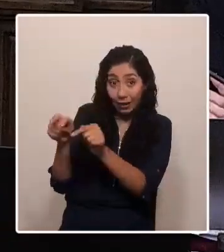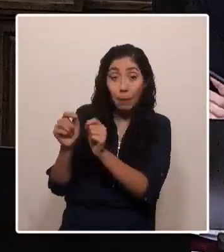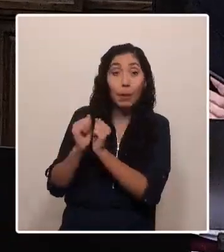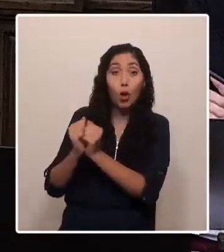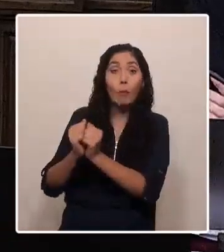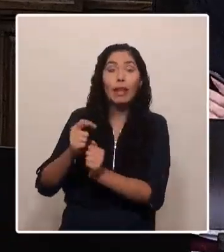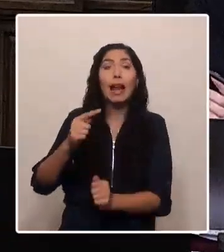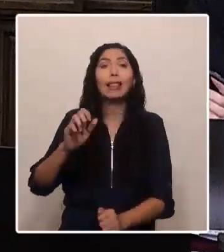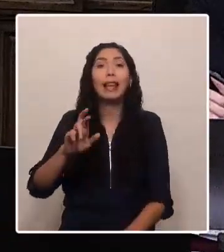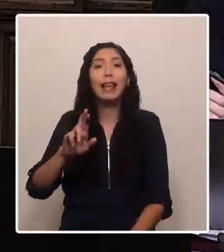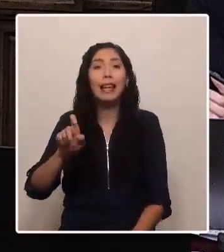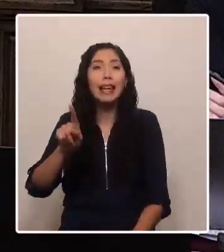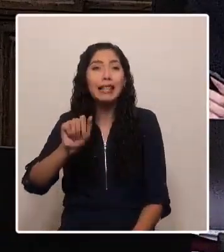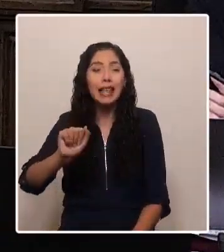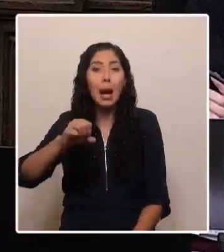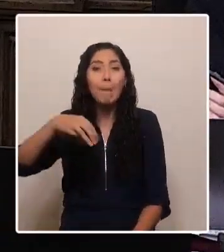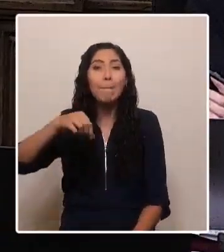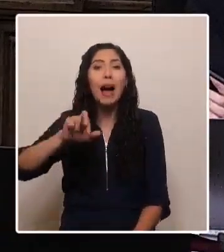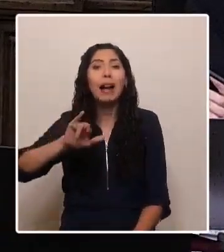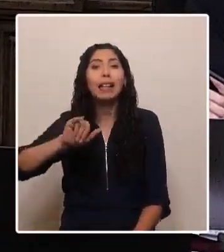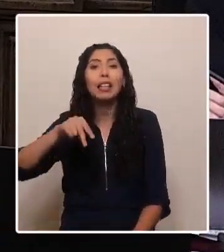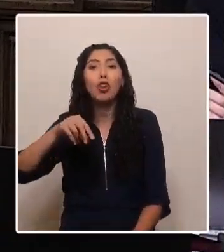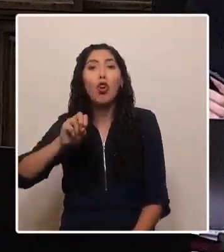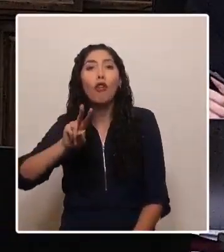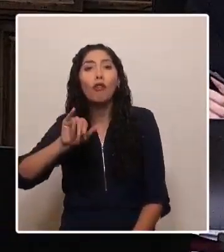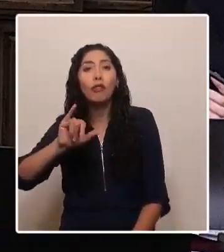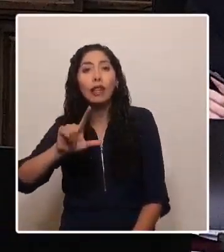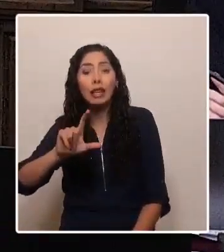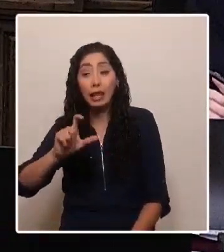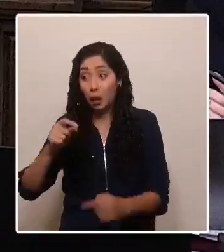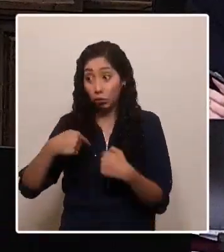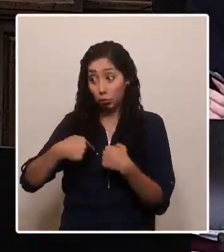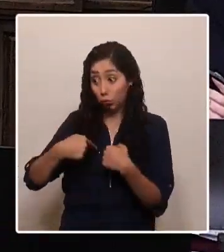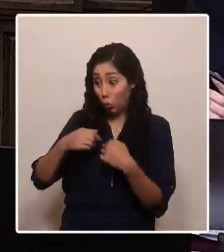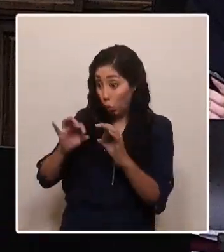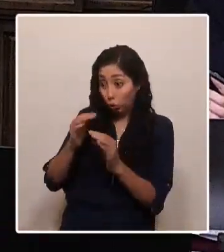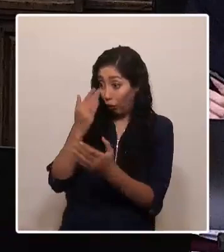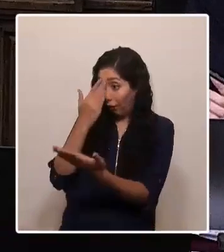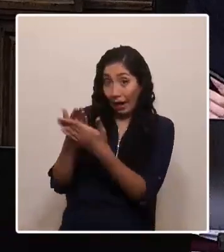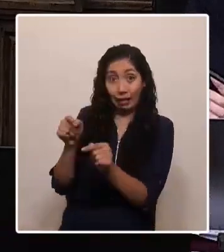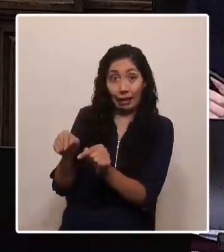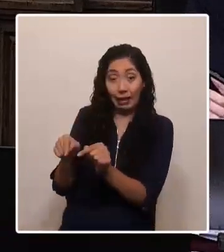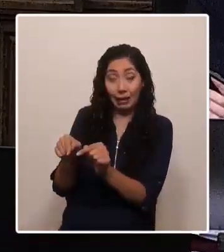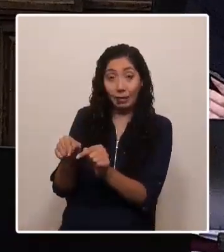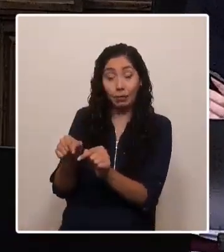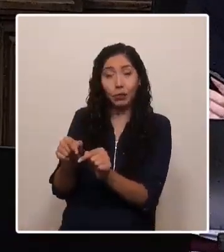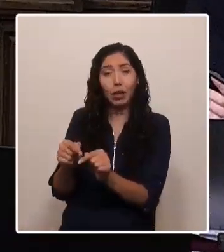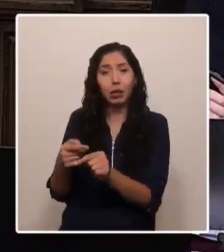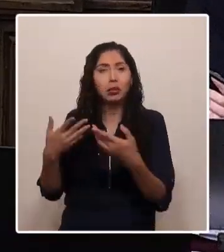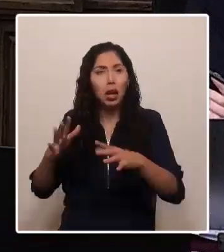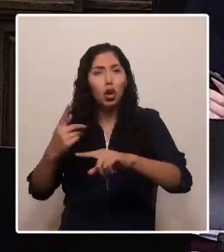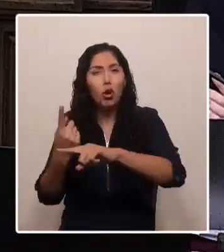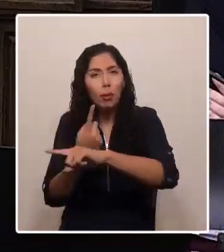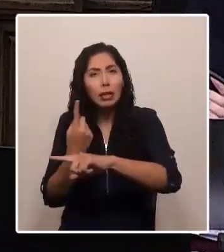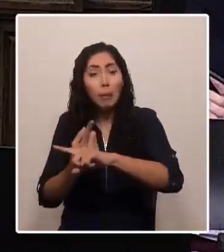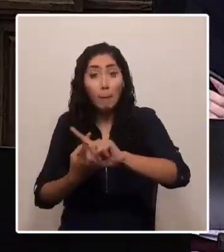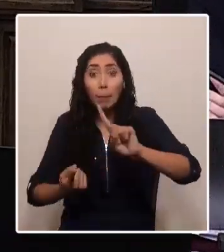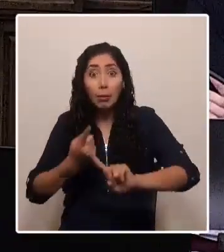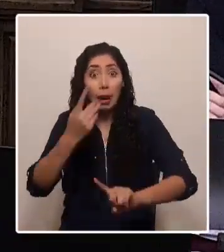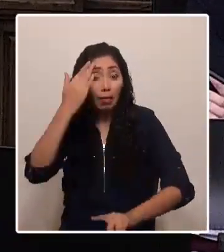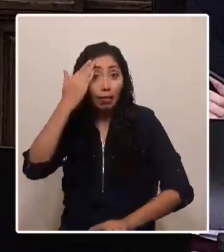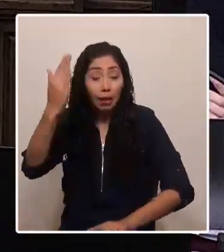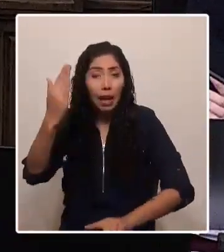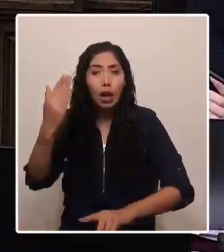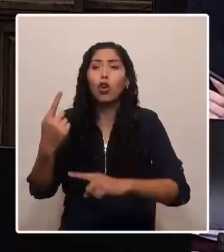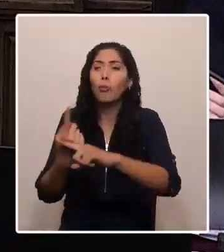Marinovich. Teresa, acá estoy, justo frente a usted. Hemos conversado desde el día 1 de la convención sobre el tema del